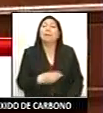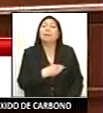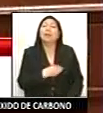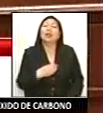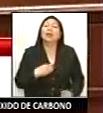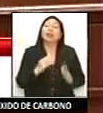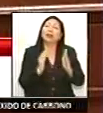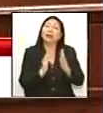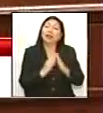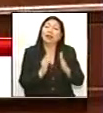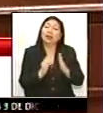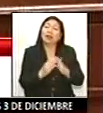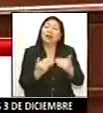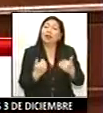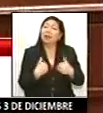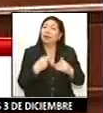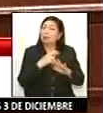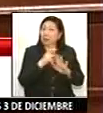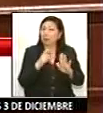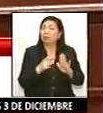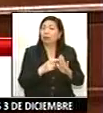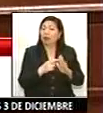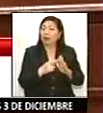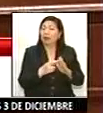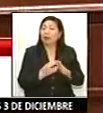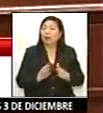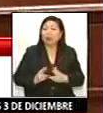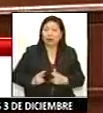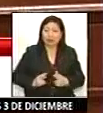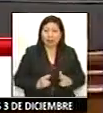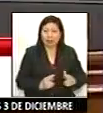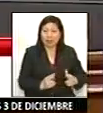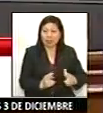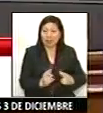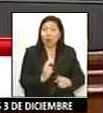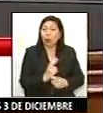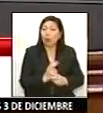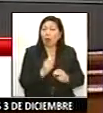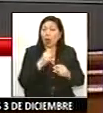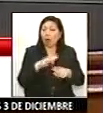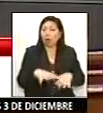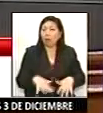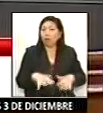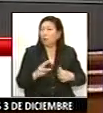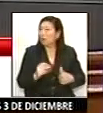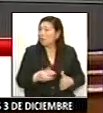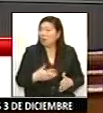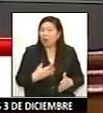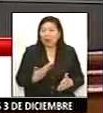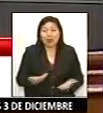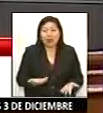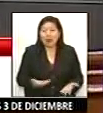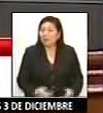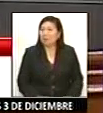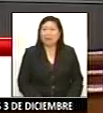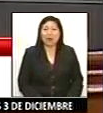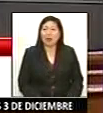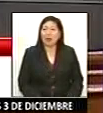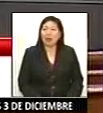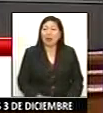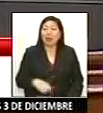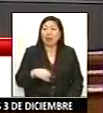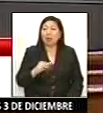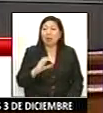de Vivienda, tenemos un proyecto de defensa ribereñas. Estamos inundados. Hasta ahorita no podemos borrar la imagen en